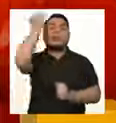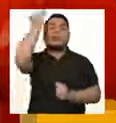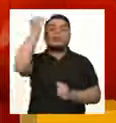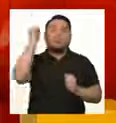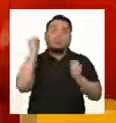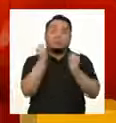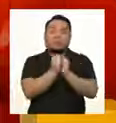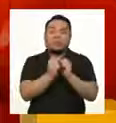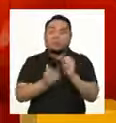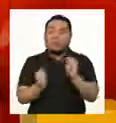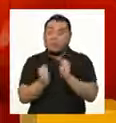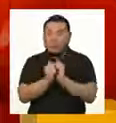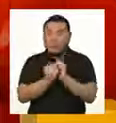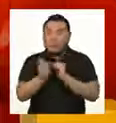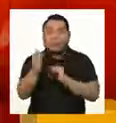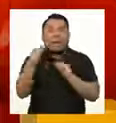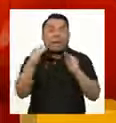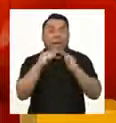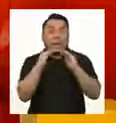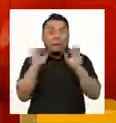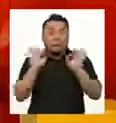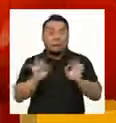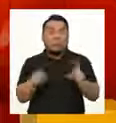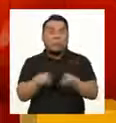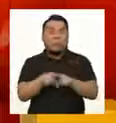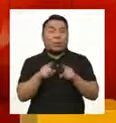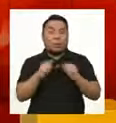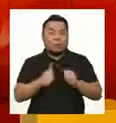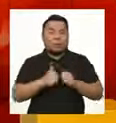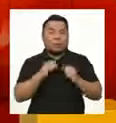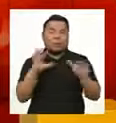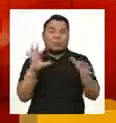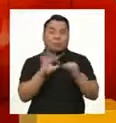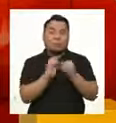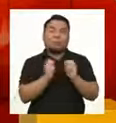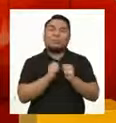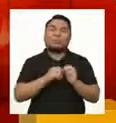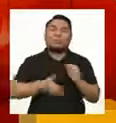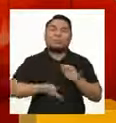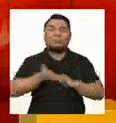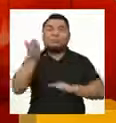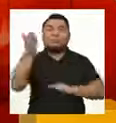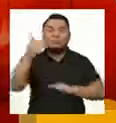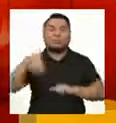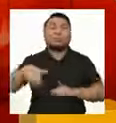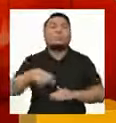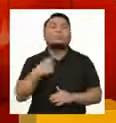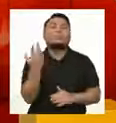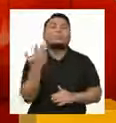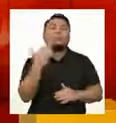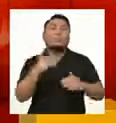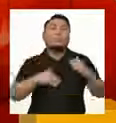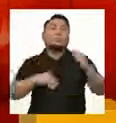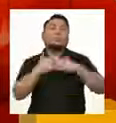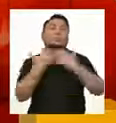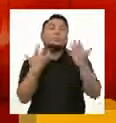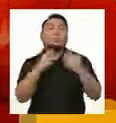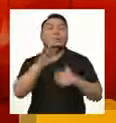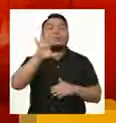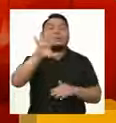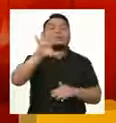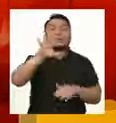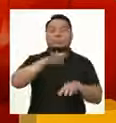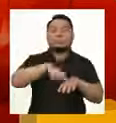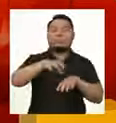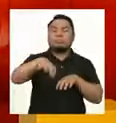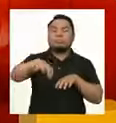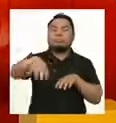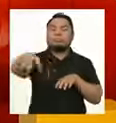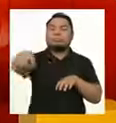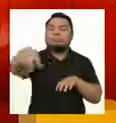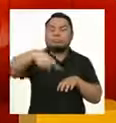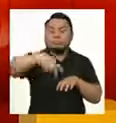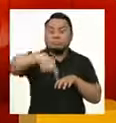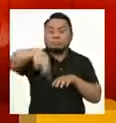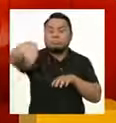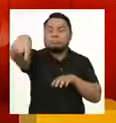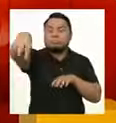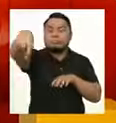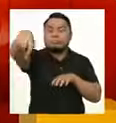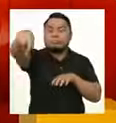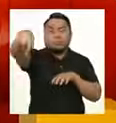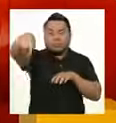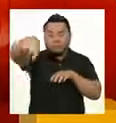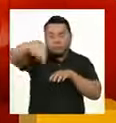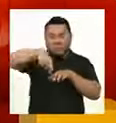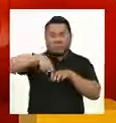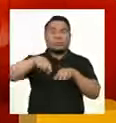que resida en el mismo domicilio. El paseo o salida no debe superar los 500 metros de distancia y se debe